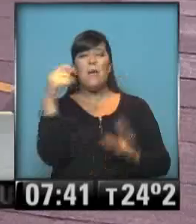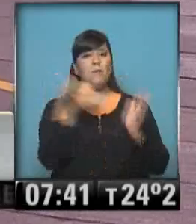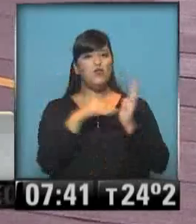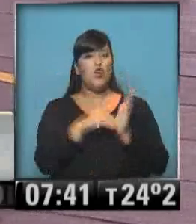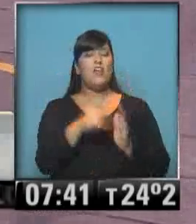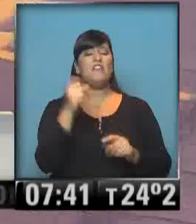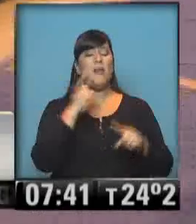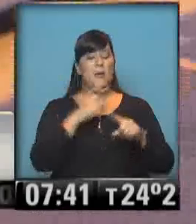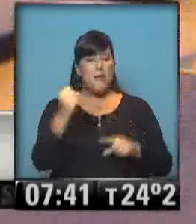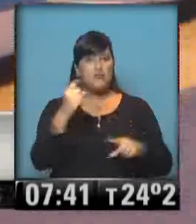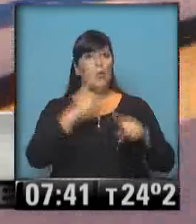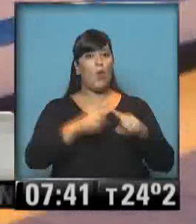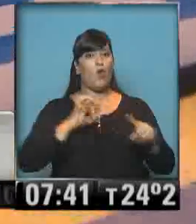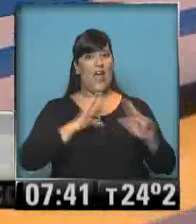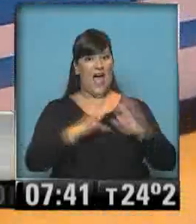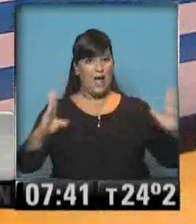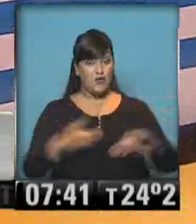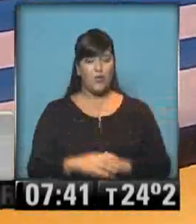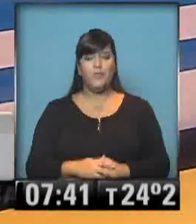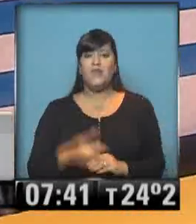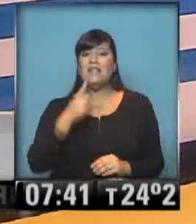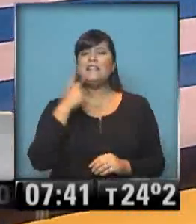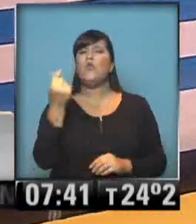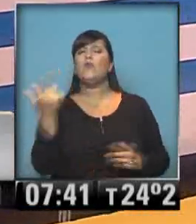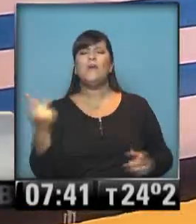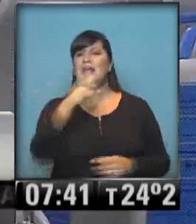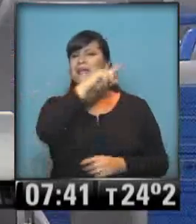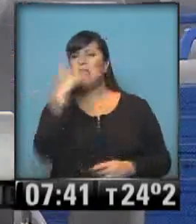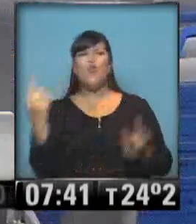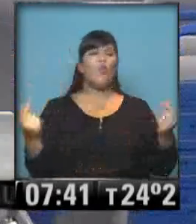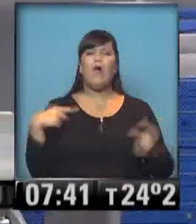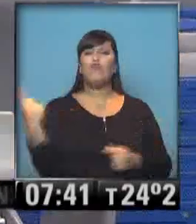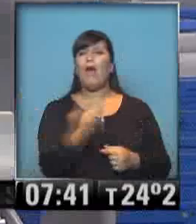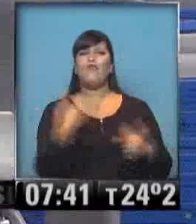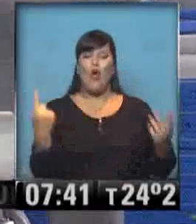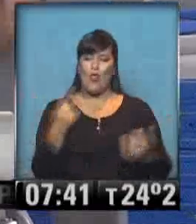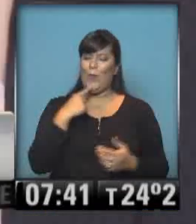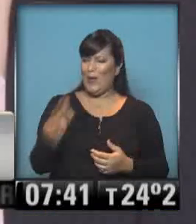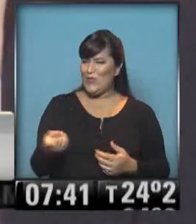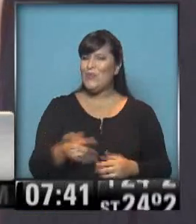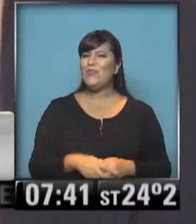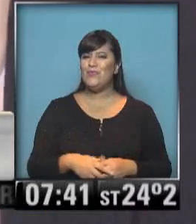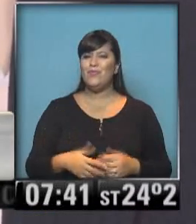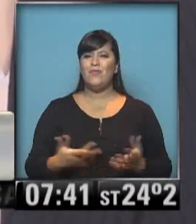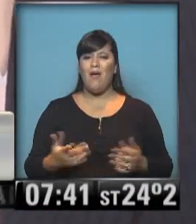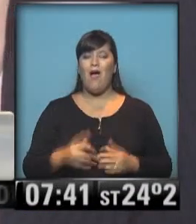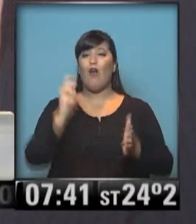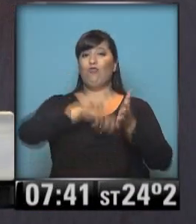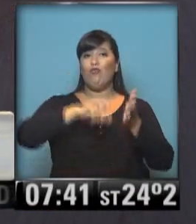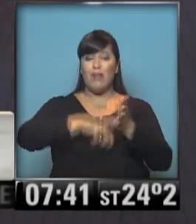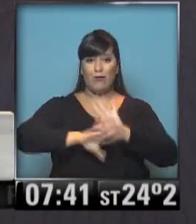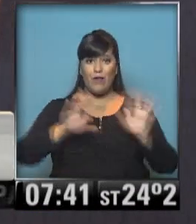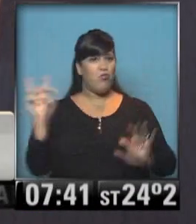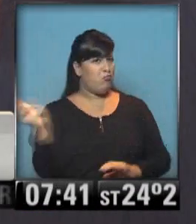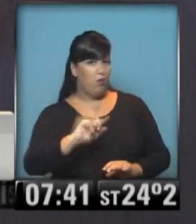no va ha compensación usted lo dijo porque la gente se pregunta en casa cuánto le va a salir al Estado nos va a salir a todos los argentinos romper con esos contratos no